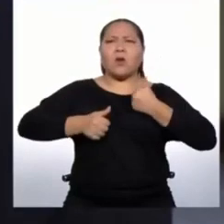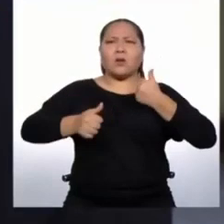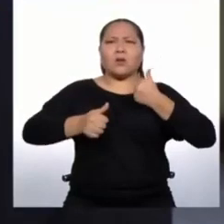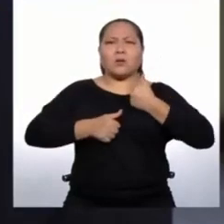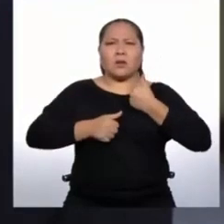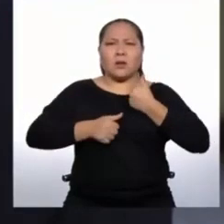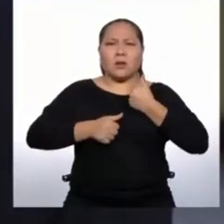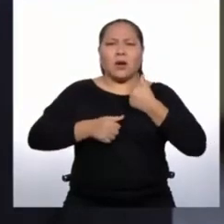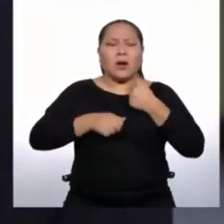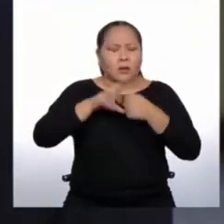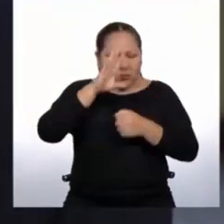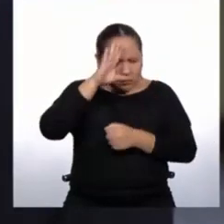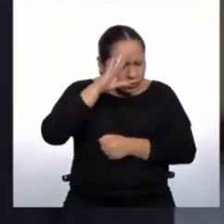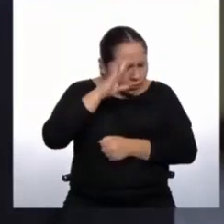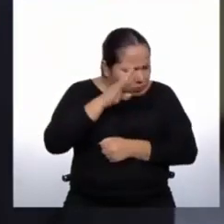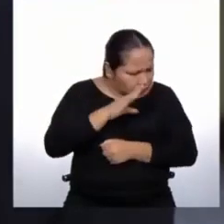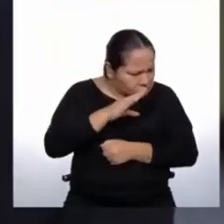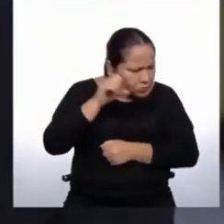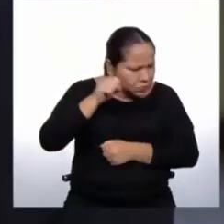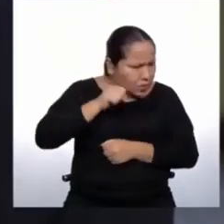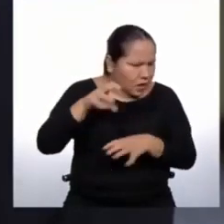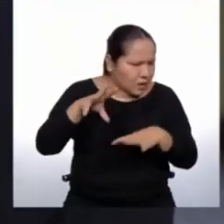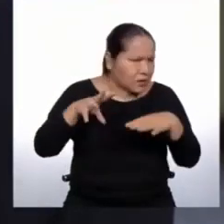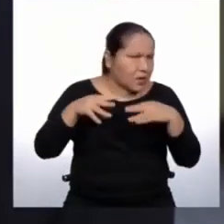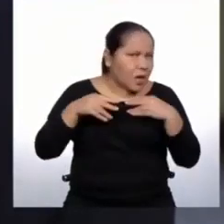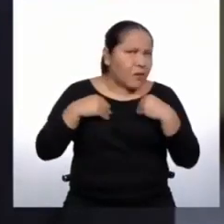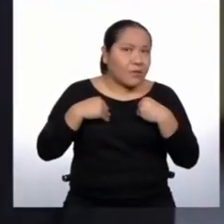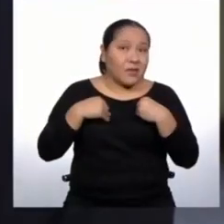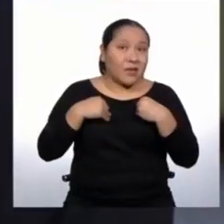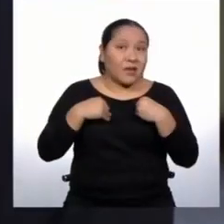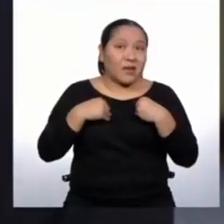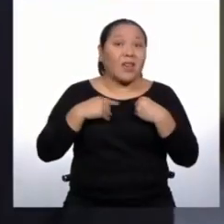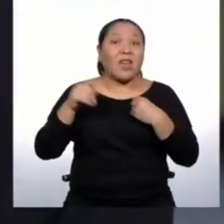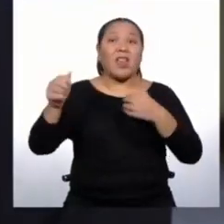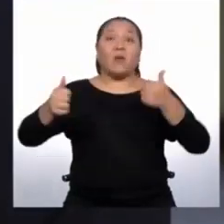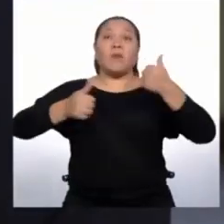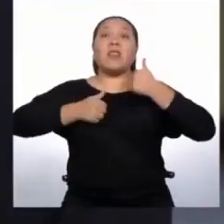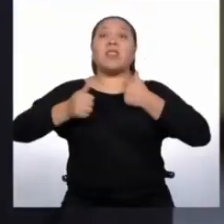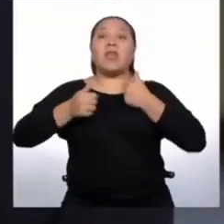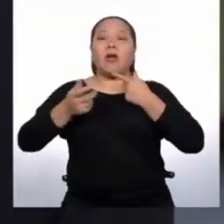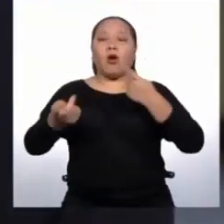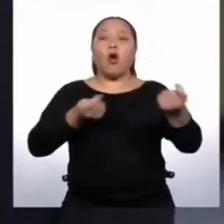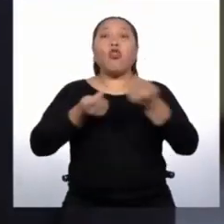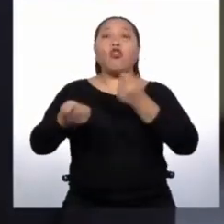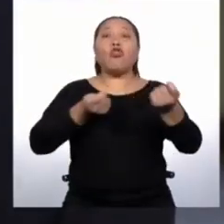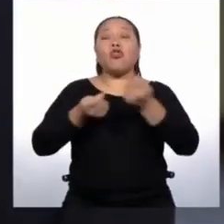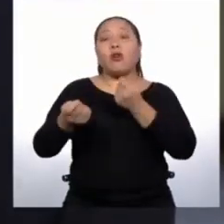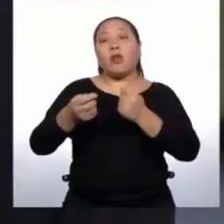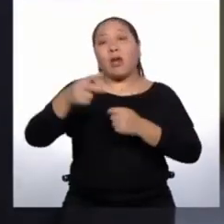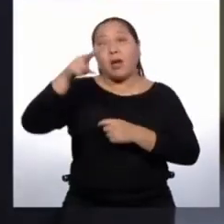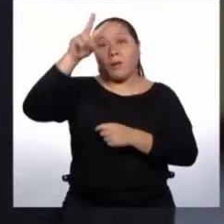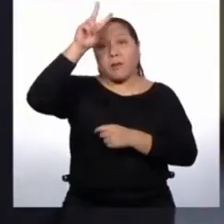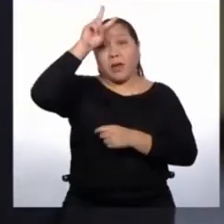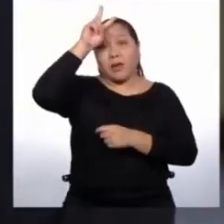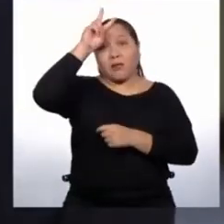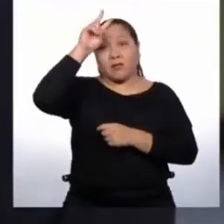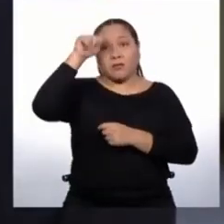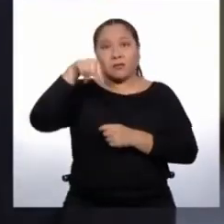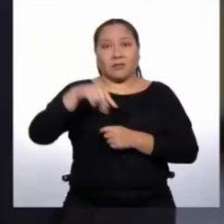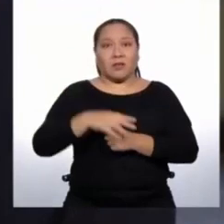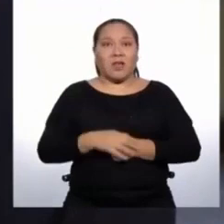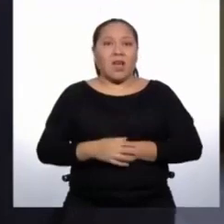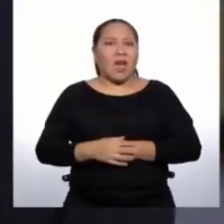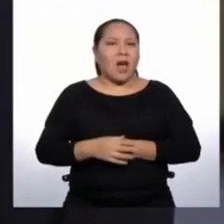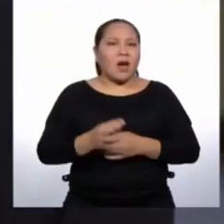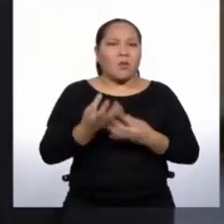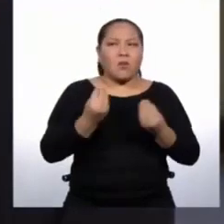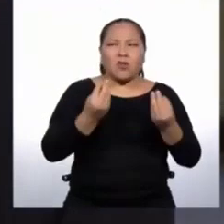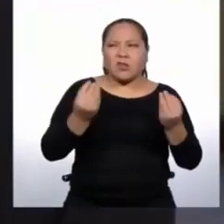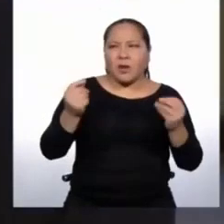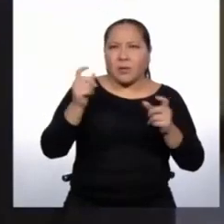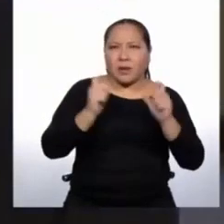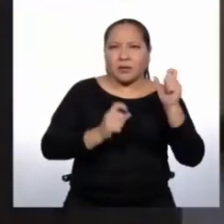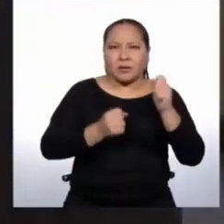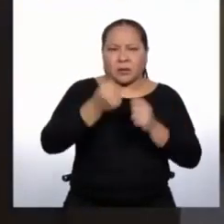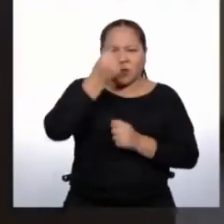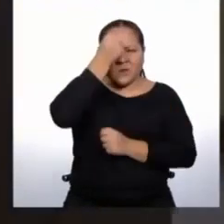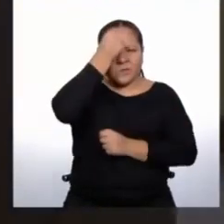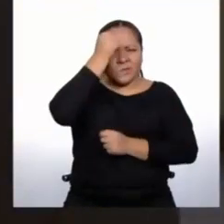asumir las riendas del país, ¿no? En ese contexto anárquico, caudillista,